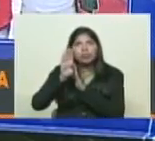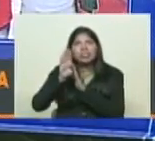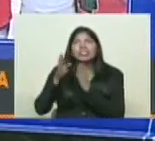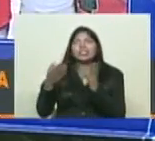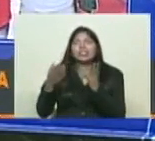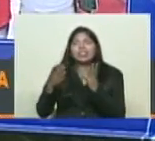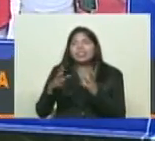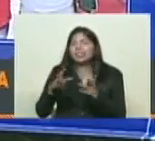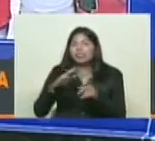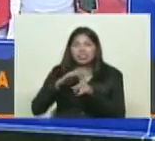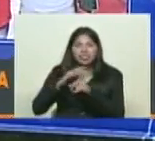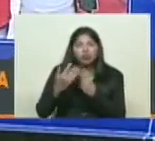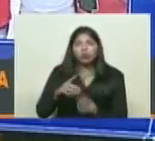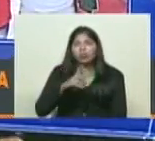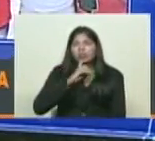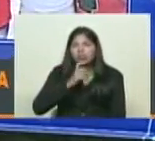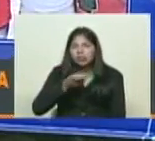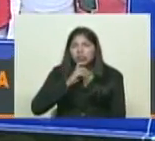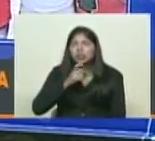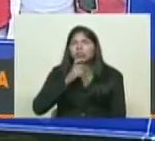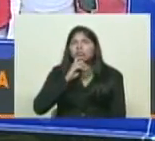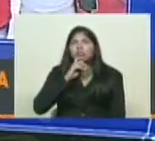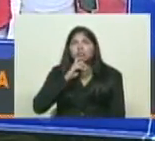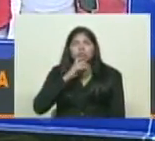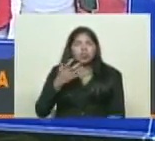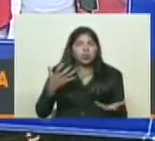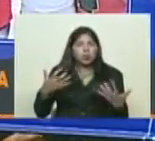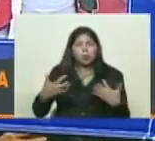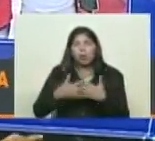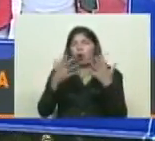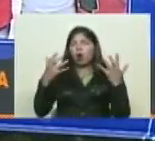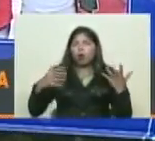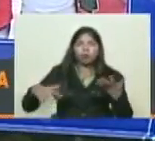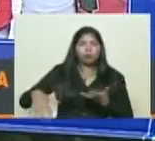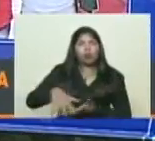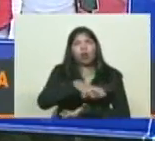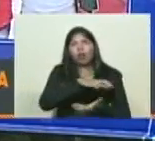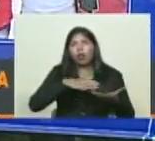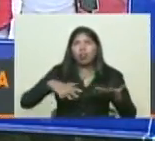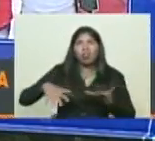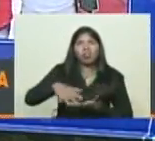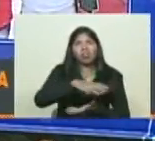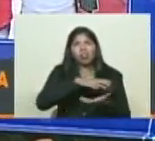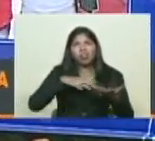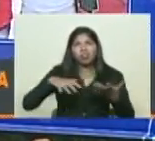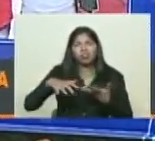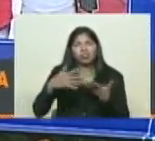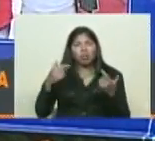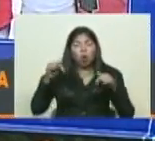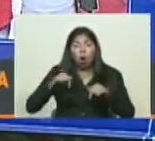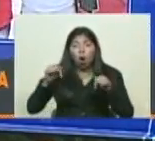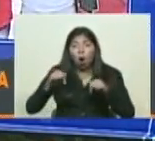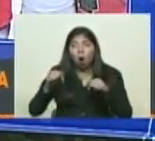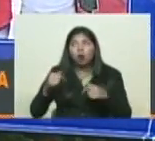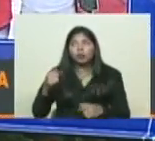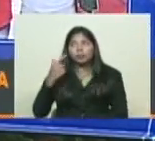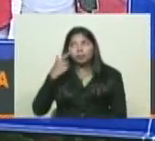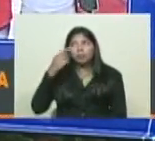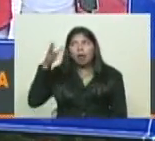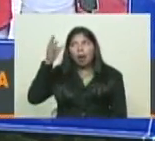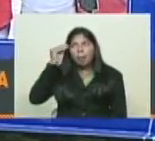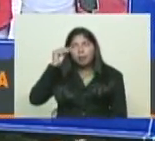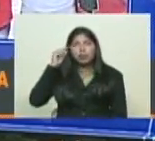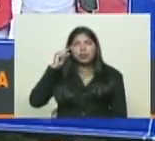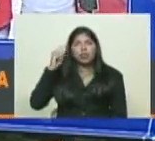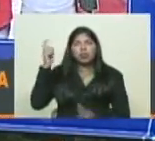dificultades, de la compleja situación que nos toca vivir. Hoy formarse como chavista